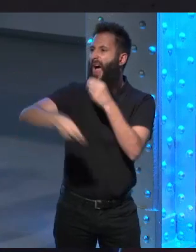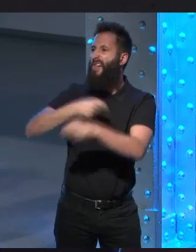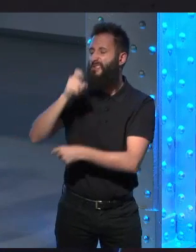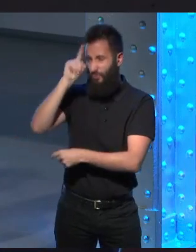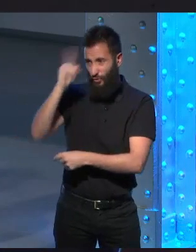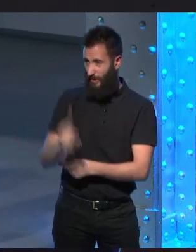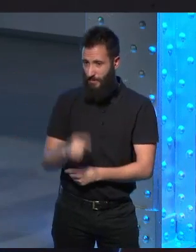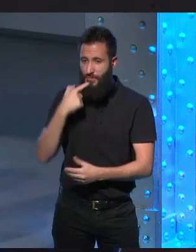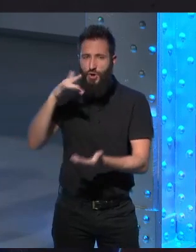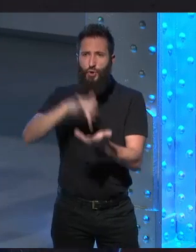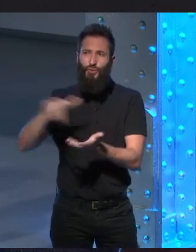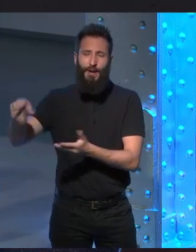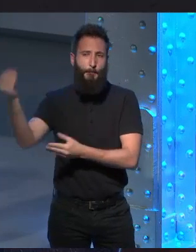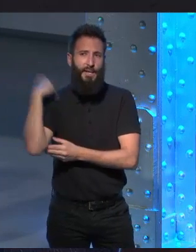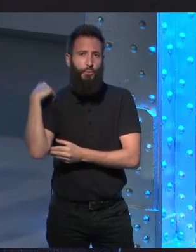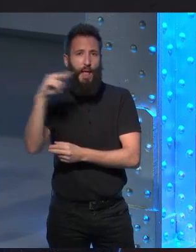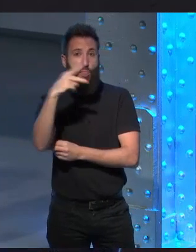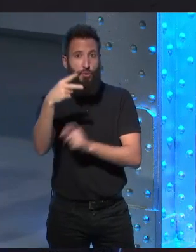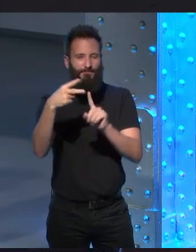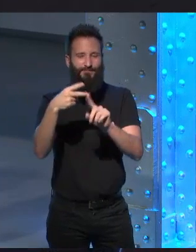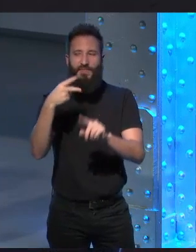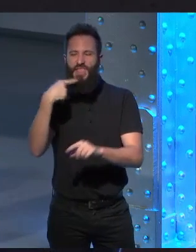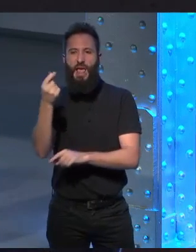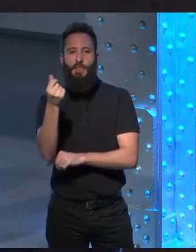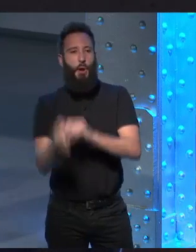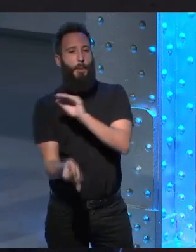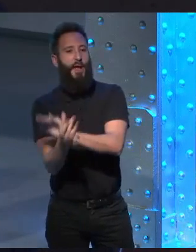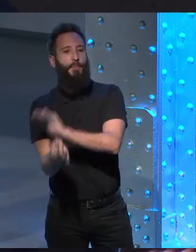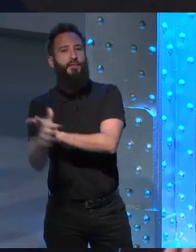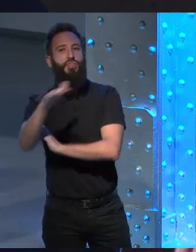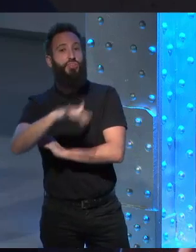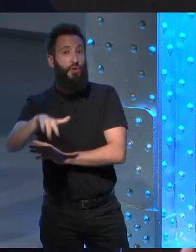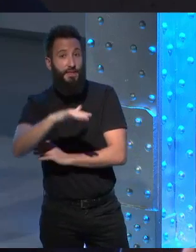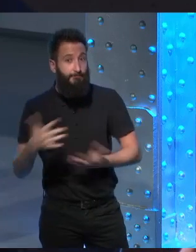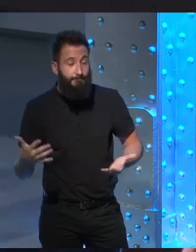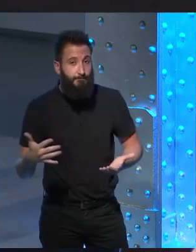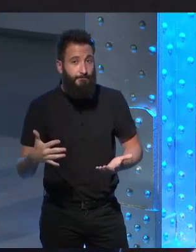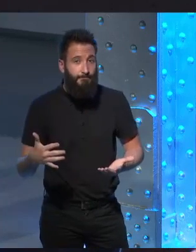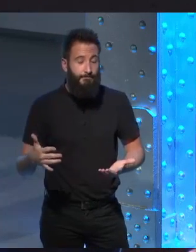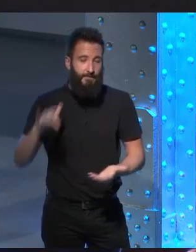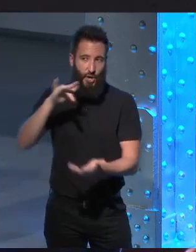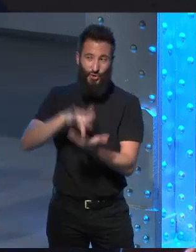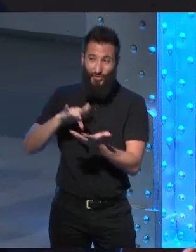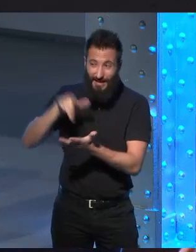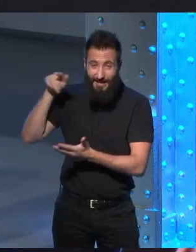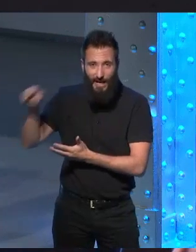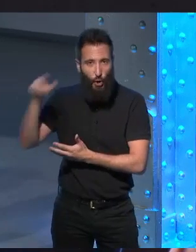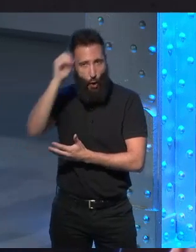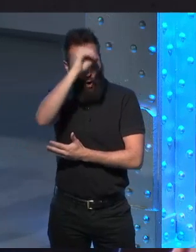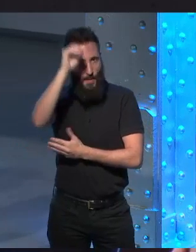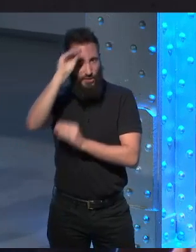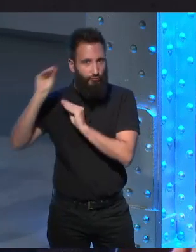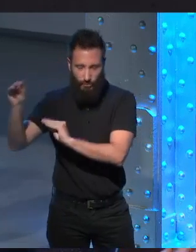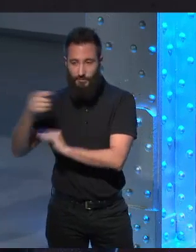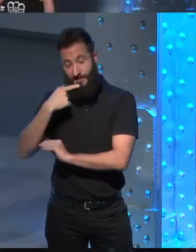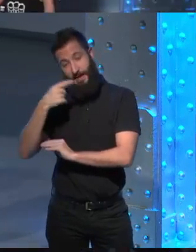consuegra fue, ¿de dónde sacaremos el dinero? Digo, ¿eso es criterio? Lo de mi nieto no. Lo de su nieto es interés